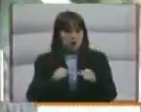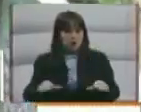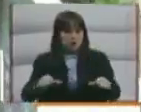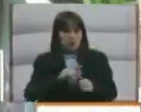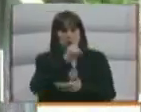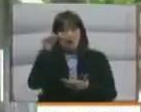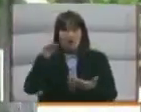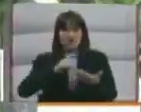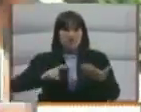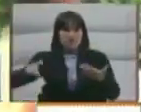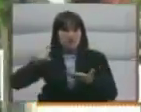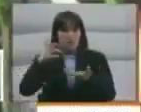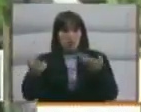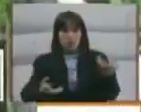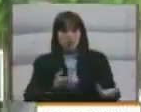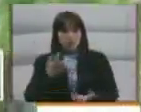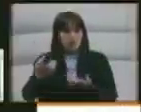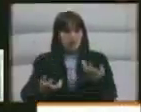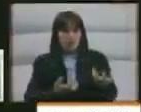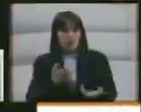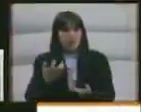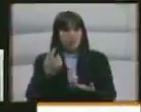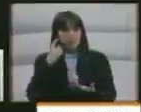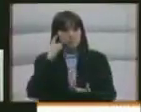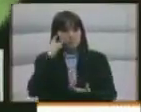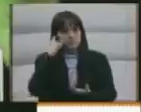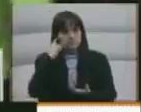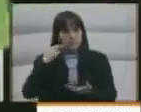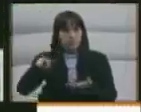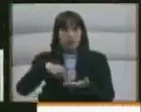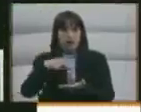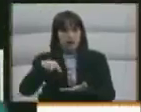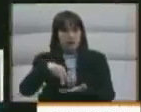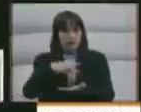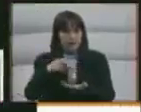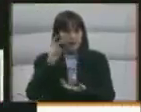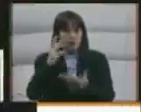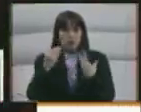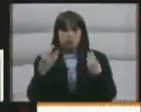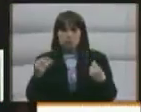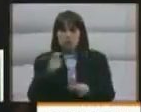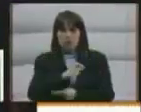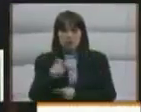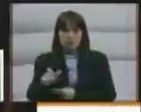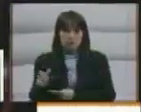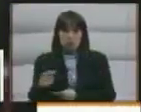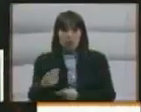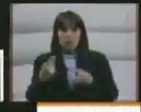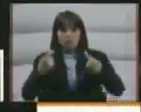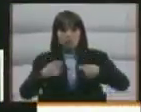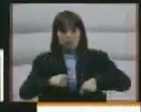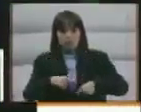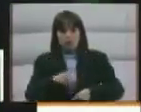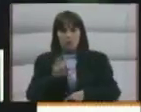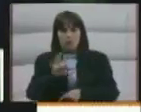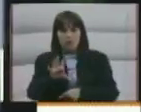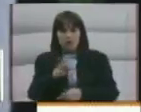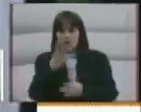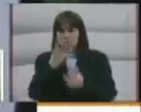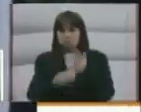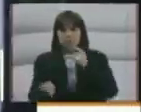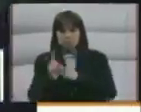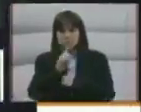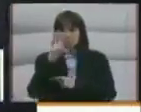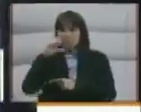grafiteros, cocineros, bailarines, una cantidad de gente que sigue apostando al país, que no se va, que sigue